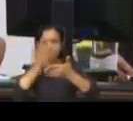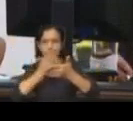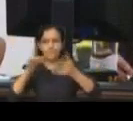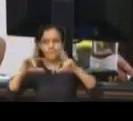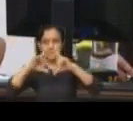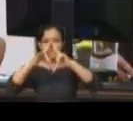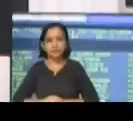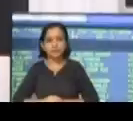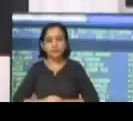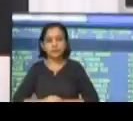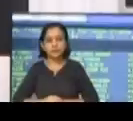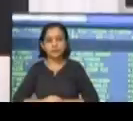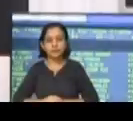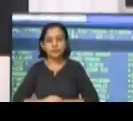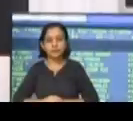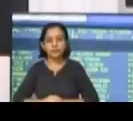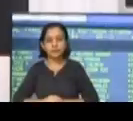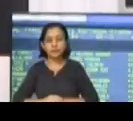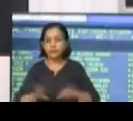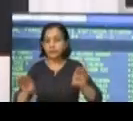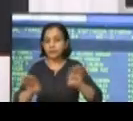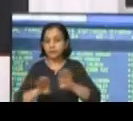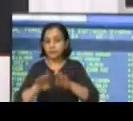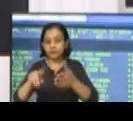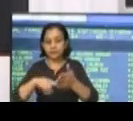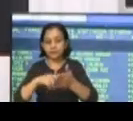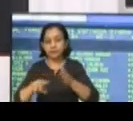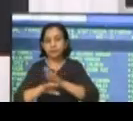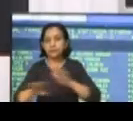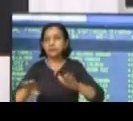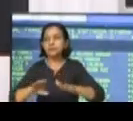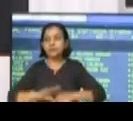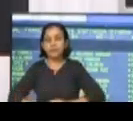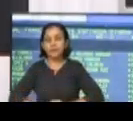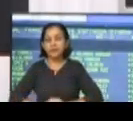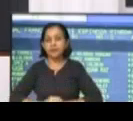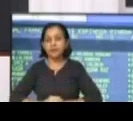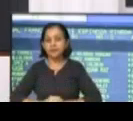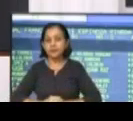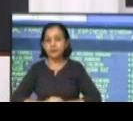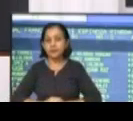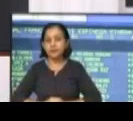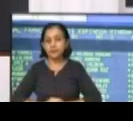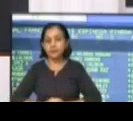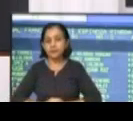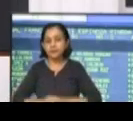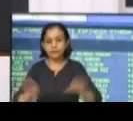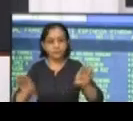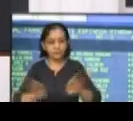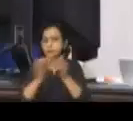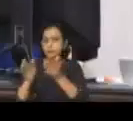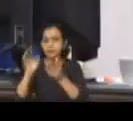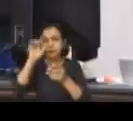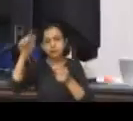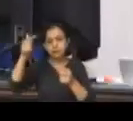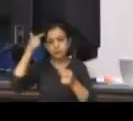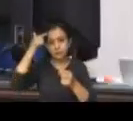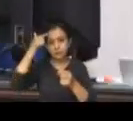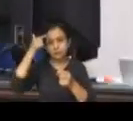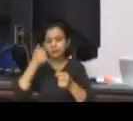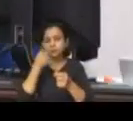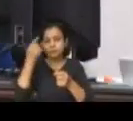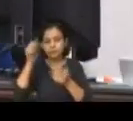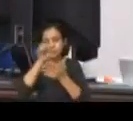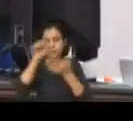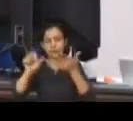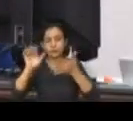nicaragüenses. Mientras, con un total de 90 votos, se aprobó también la ley creadora de Universidad Nacional Francisco Luis Espinosa